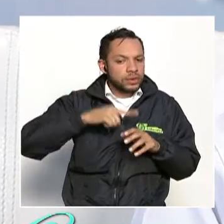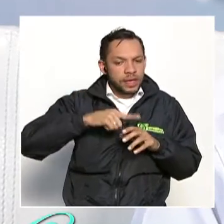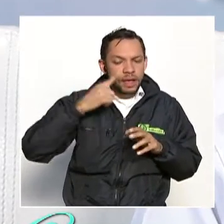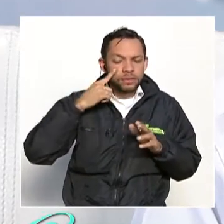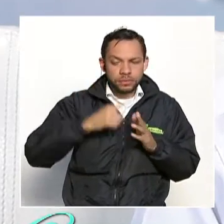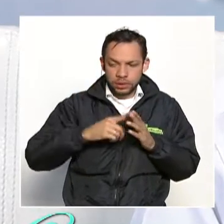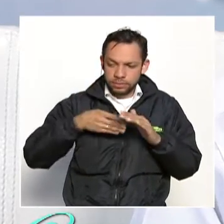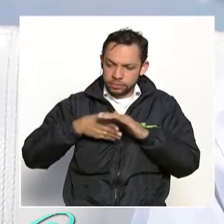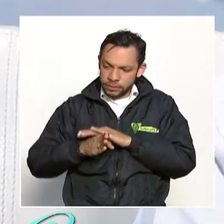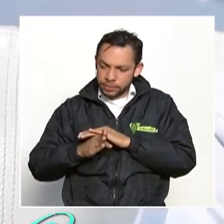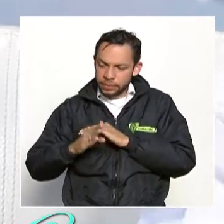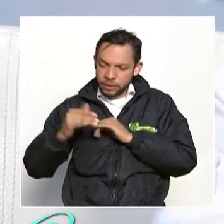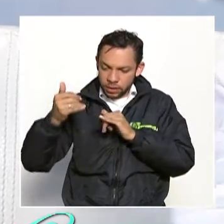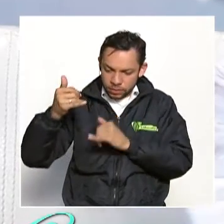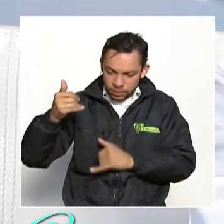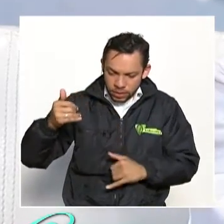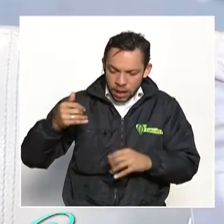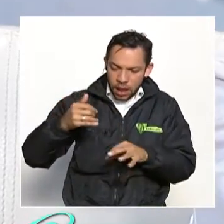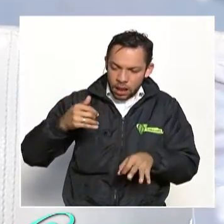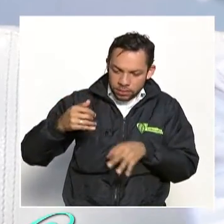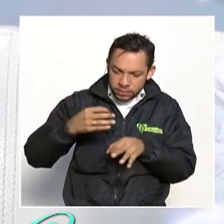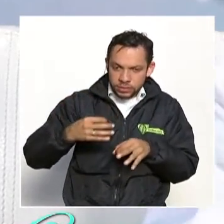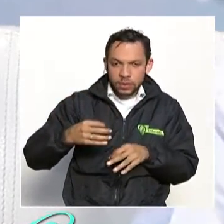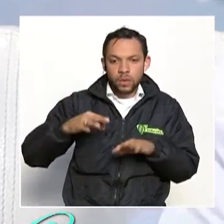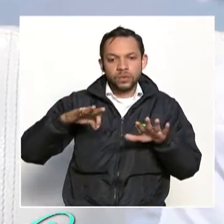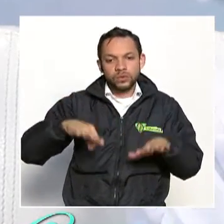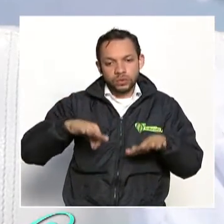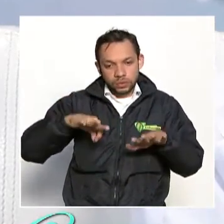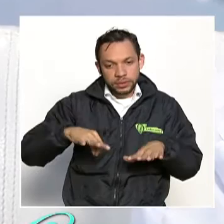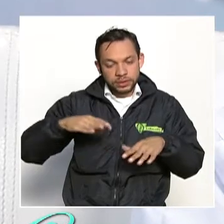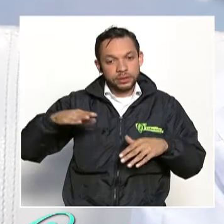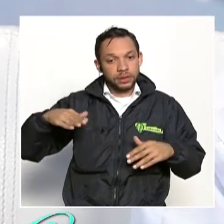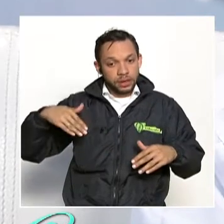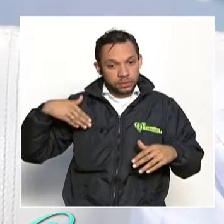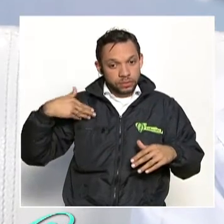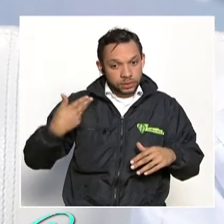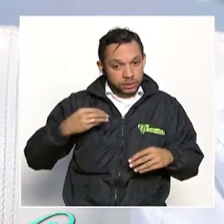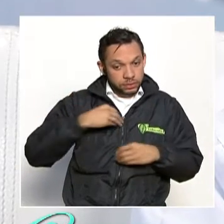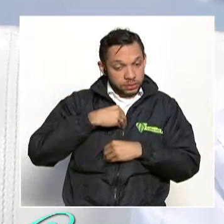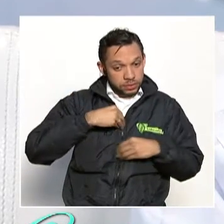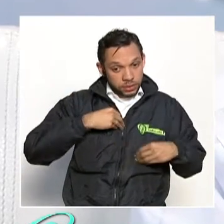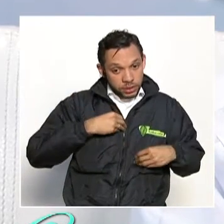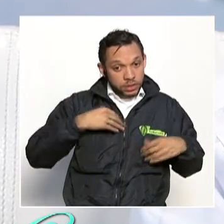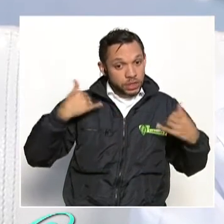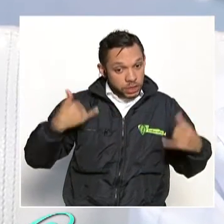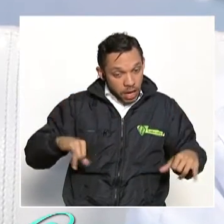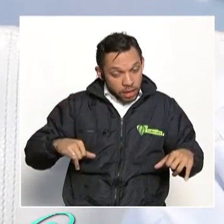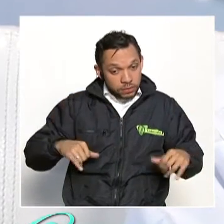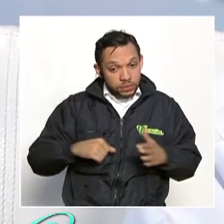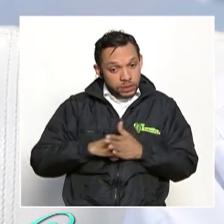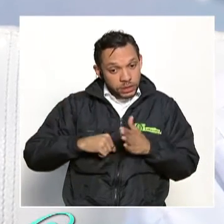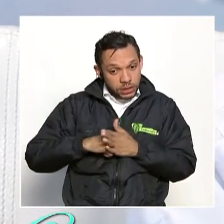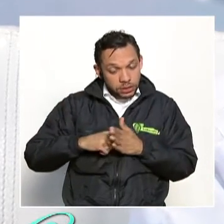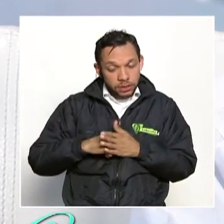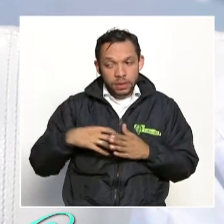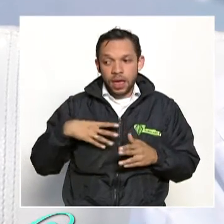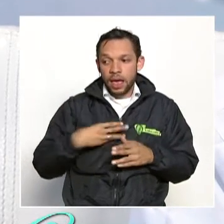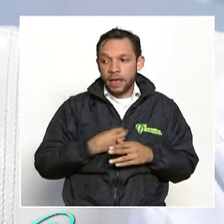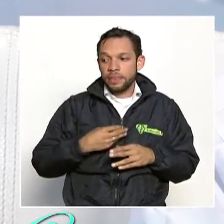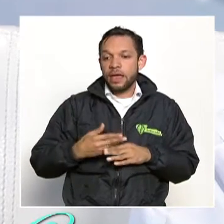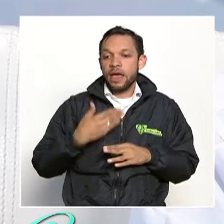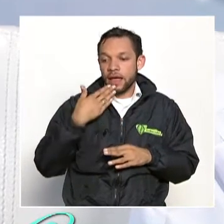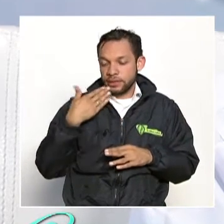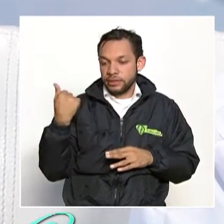di esa oportunidad, casi 8 meses después de Carlos estarme insistiendo, me lamentaba de no haberlo